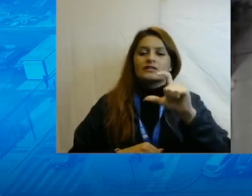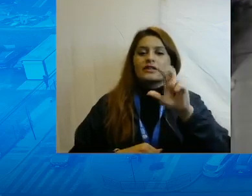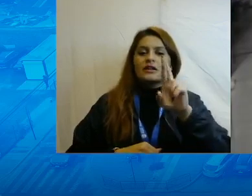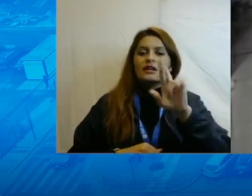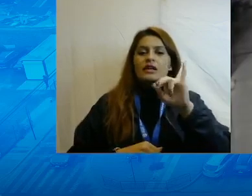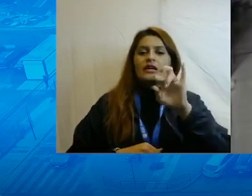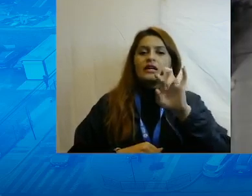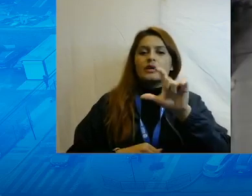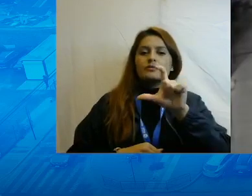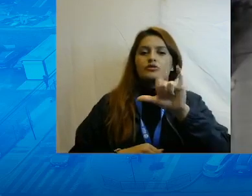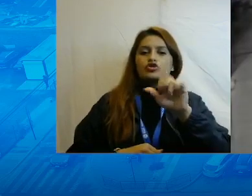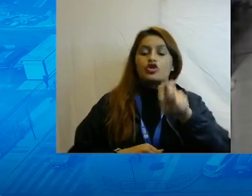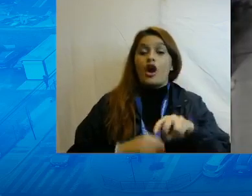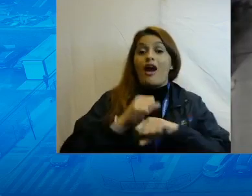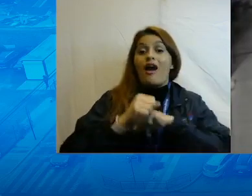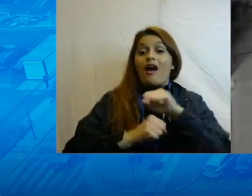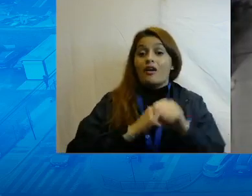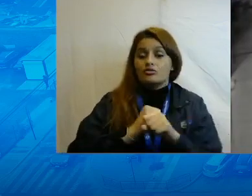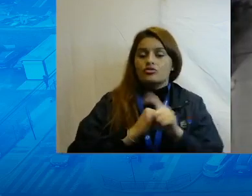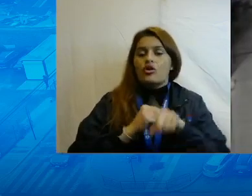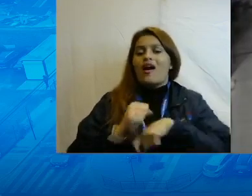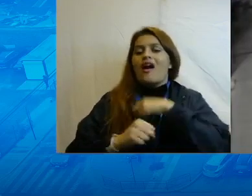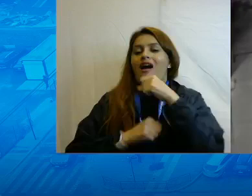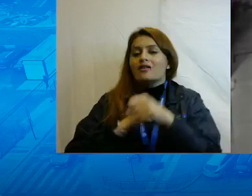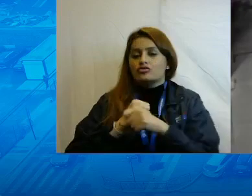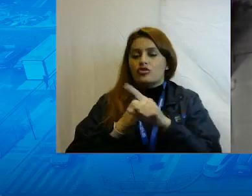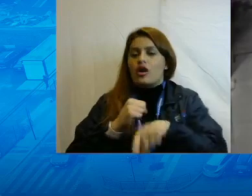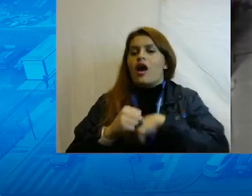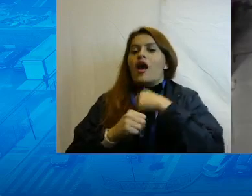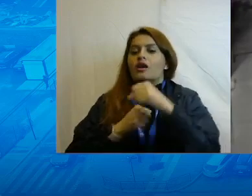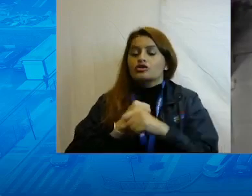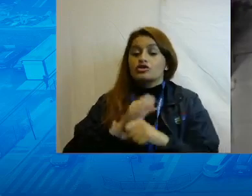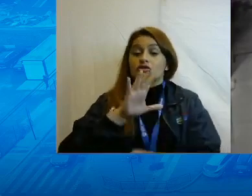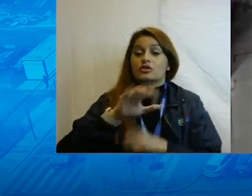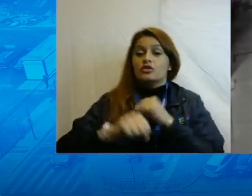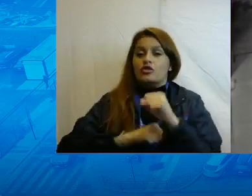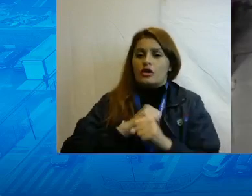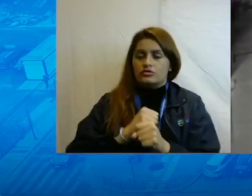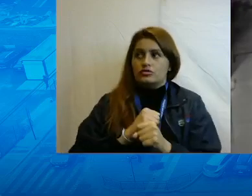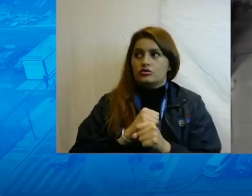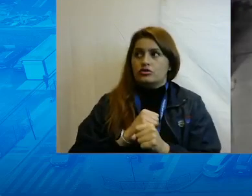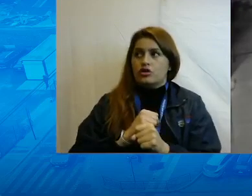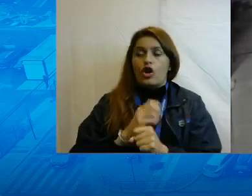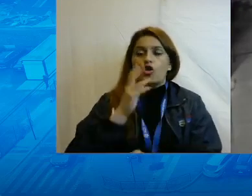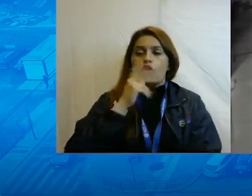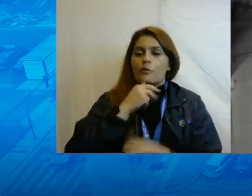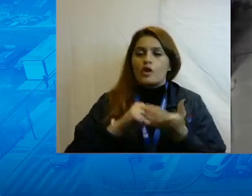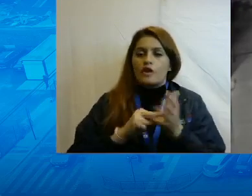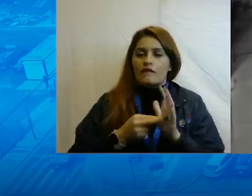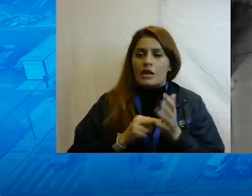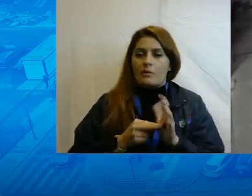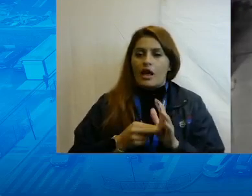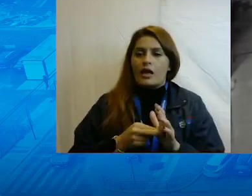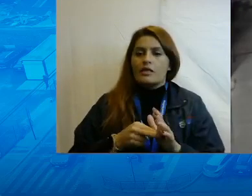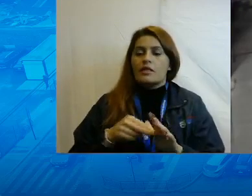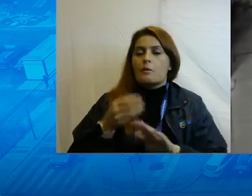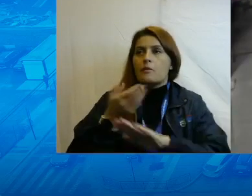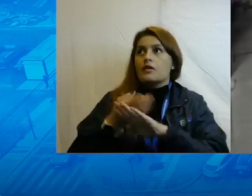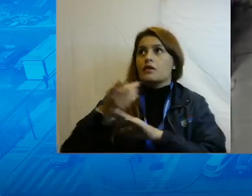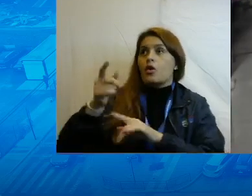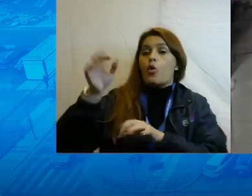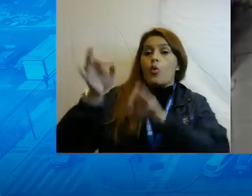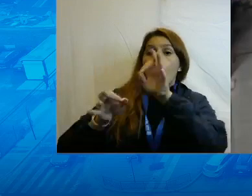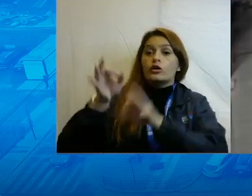año a año va castigando las deudas que sobrepasan los 5 años, por lo tanto, no habría necesidad de recurrir al juzgado de policía local